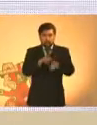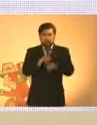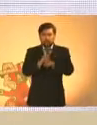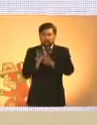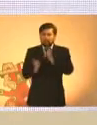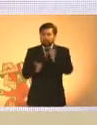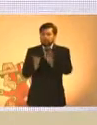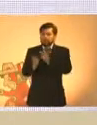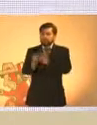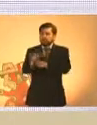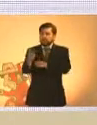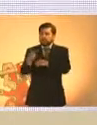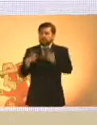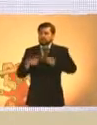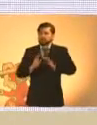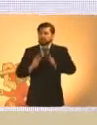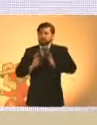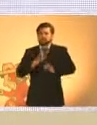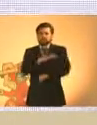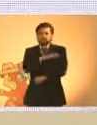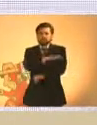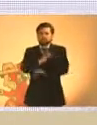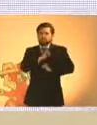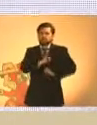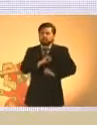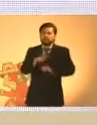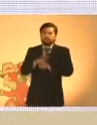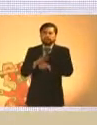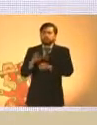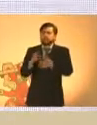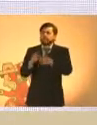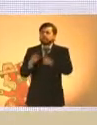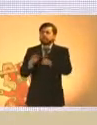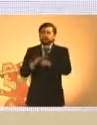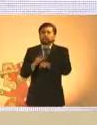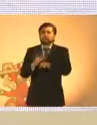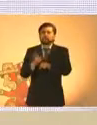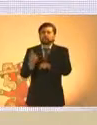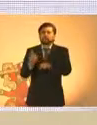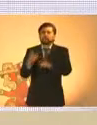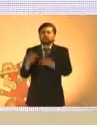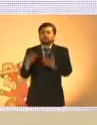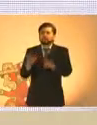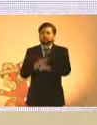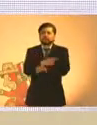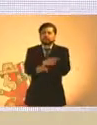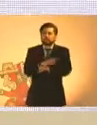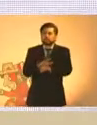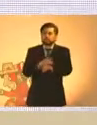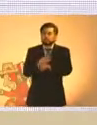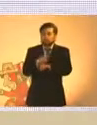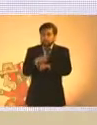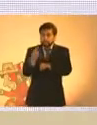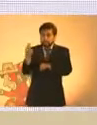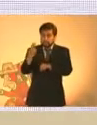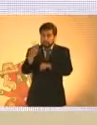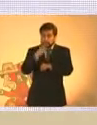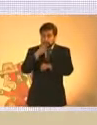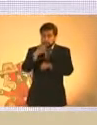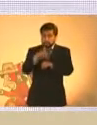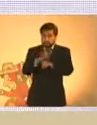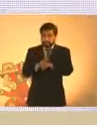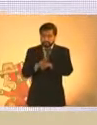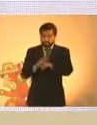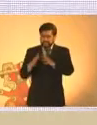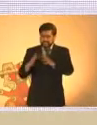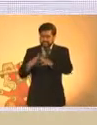los generales de su entorno que le cuenten cómo fue aquello porque que hay que decirlo la guerra en